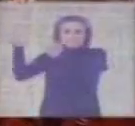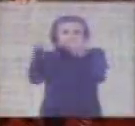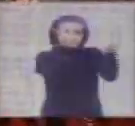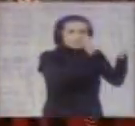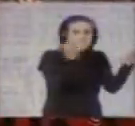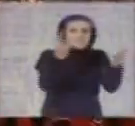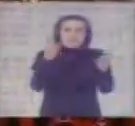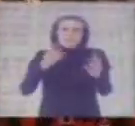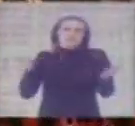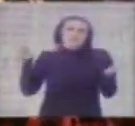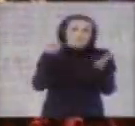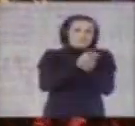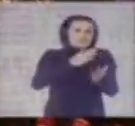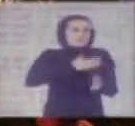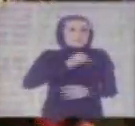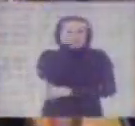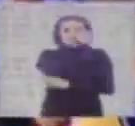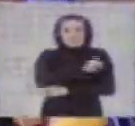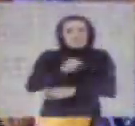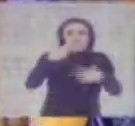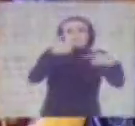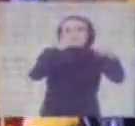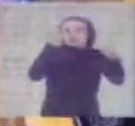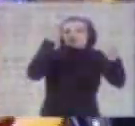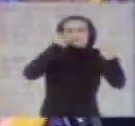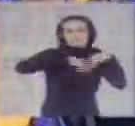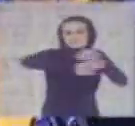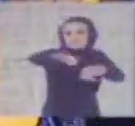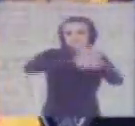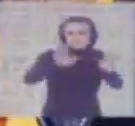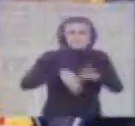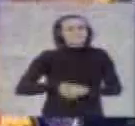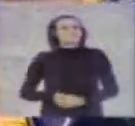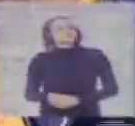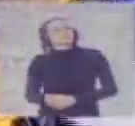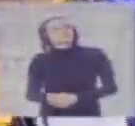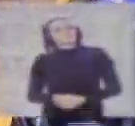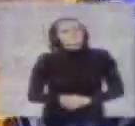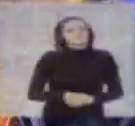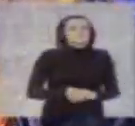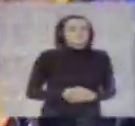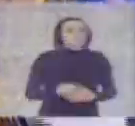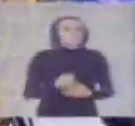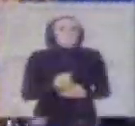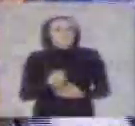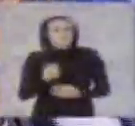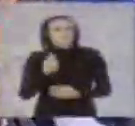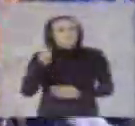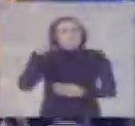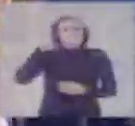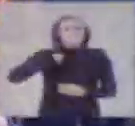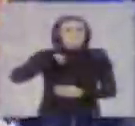un año más. Mi actuación llegó a su fin. Meses de tormento y